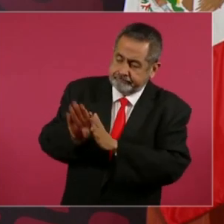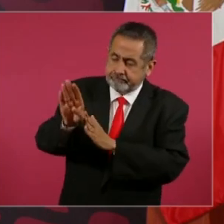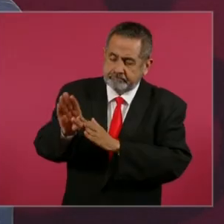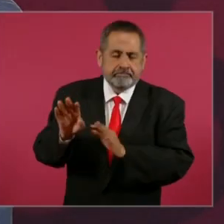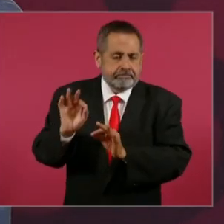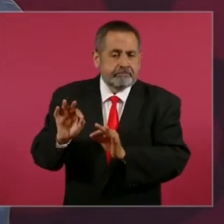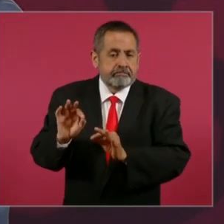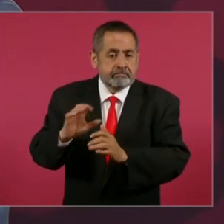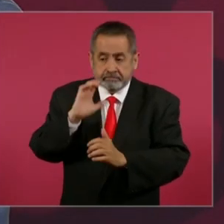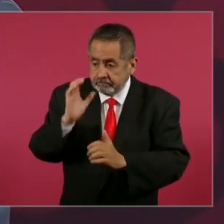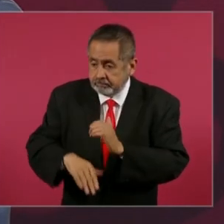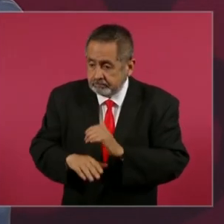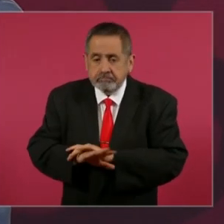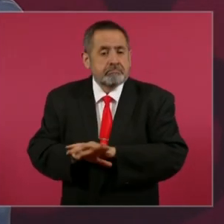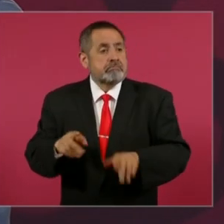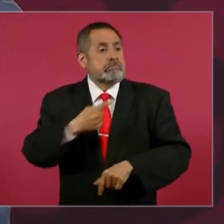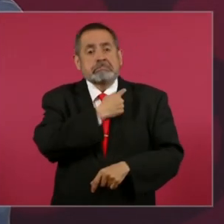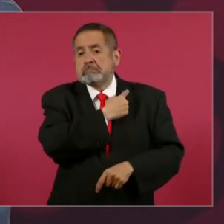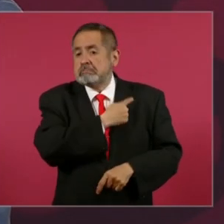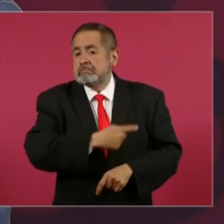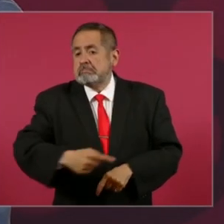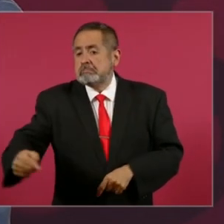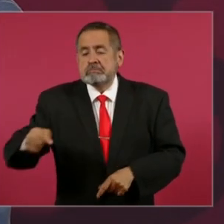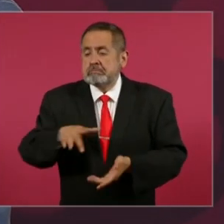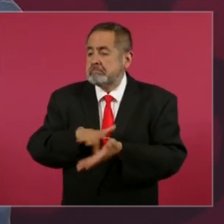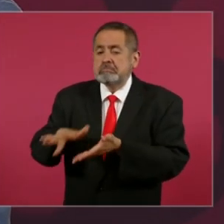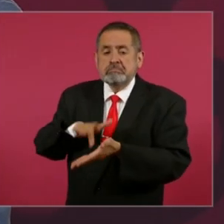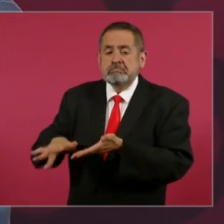no hay ningún apoyo.